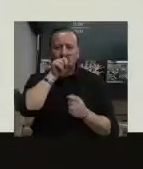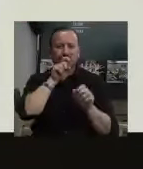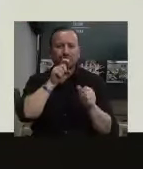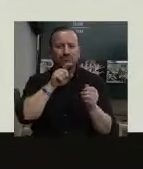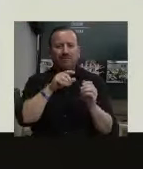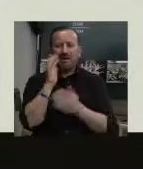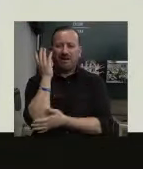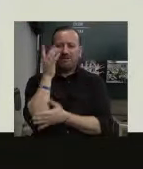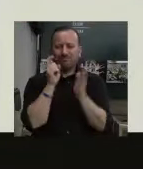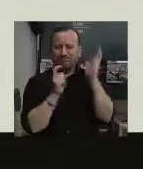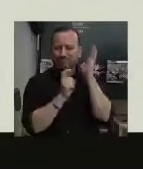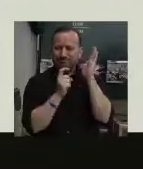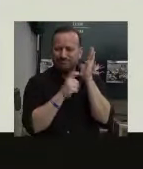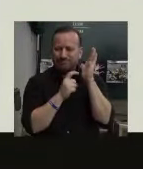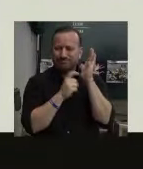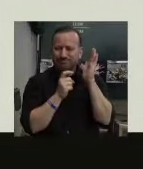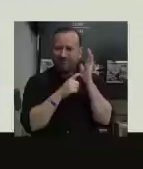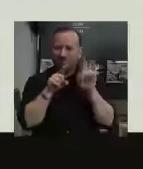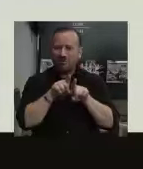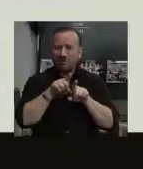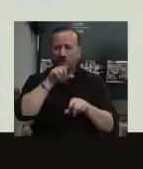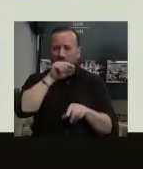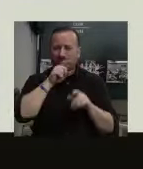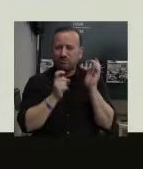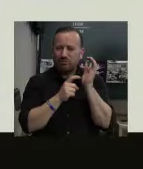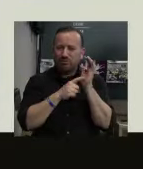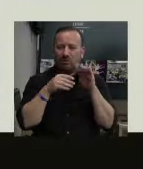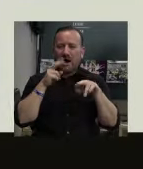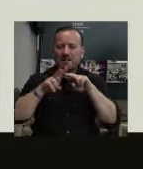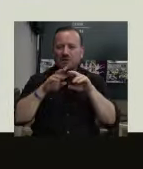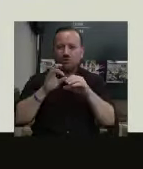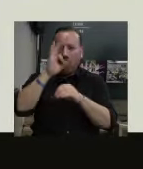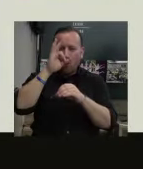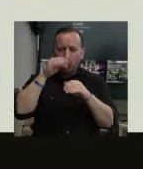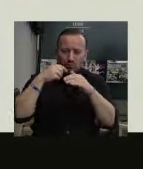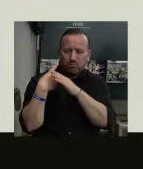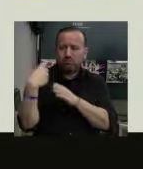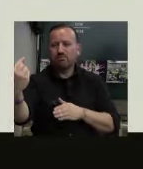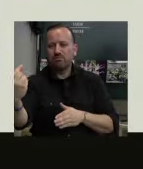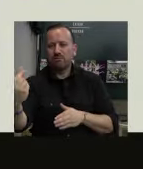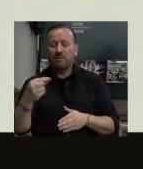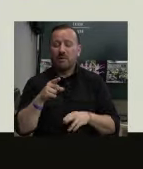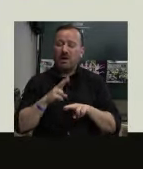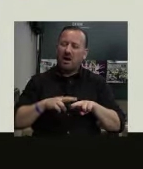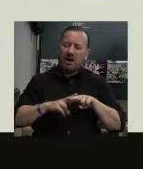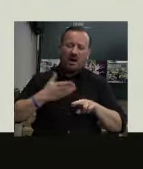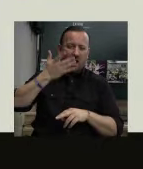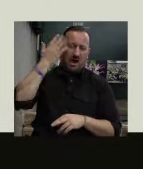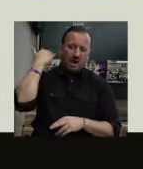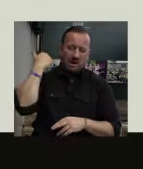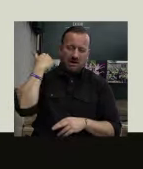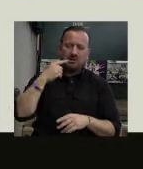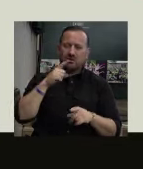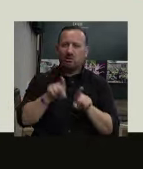que le hagamos Hoyos a quien nos va a dar una salida antiguamente nos